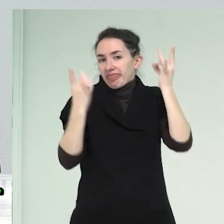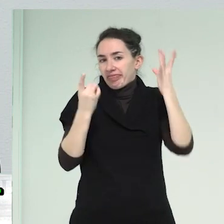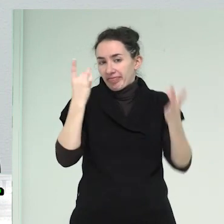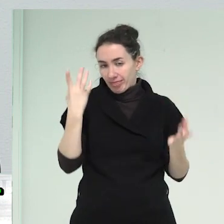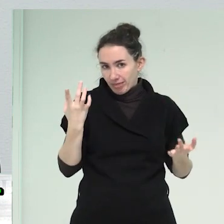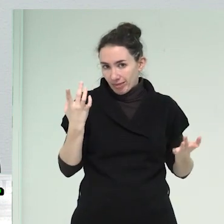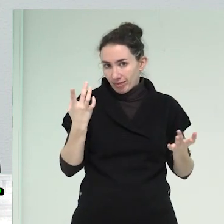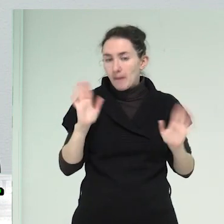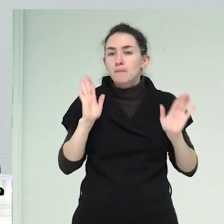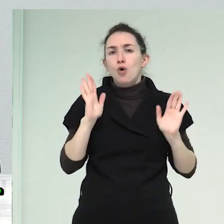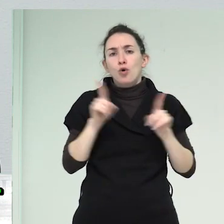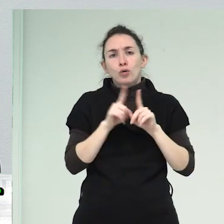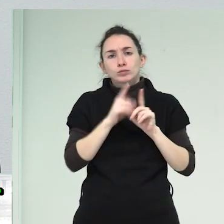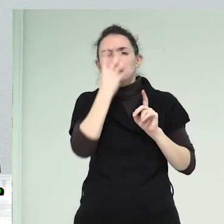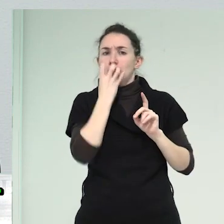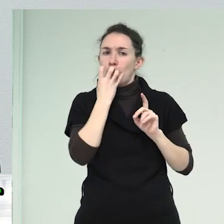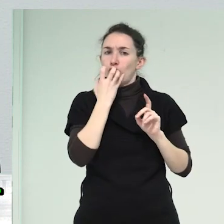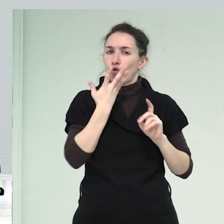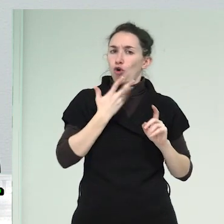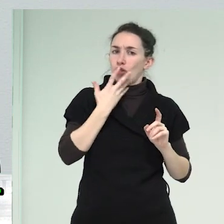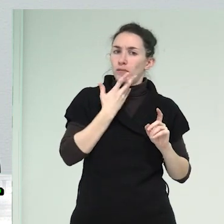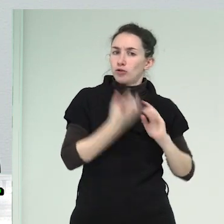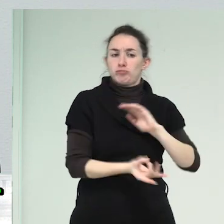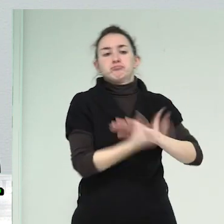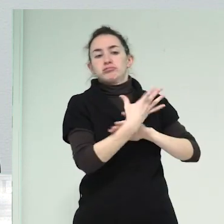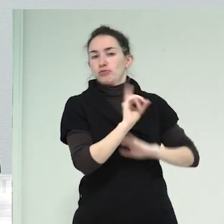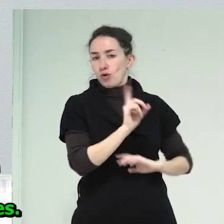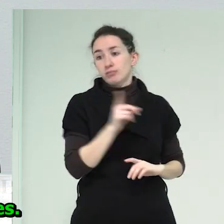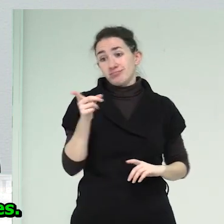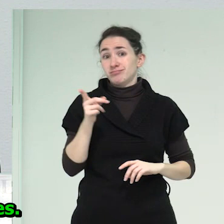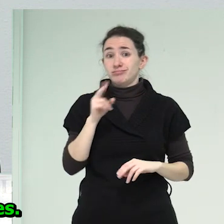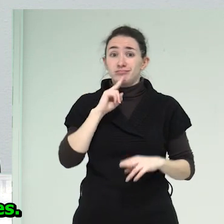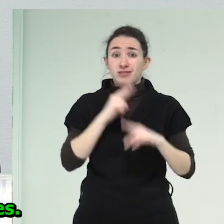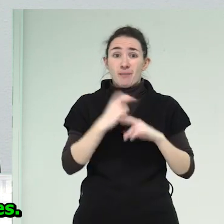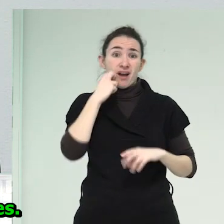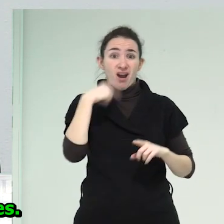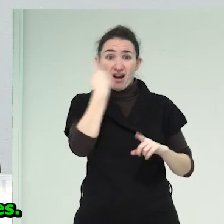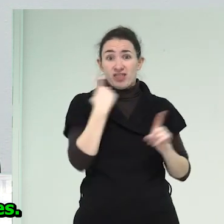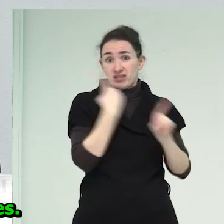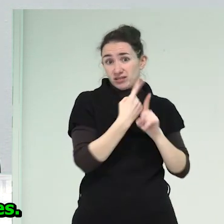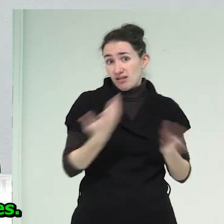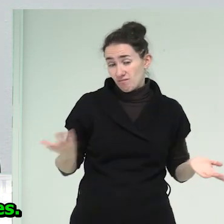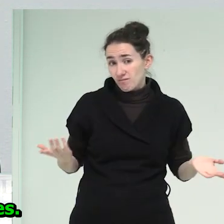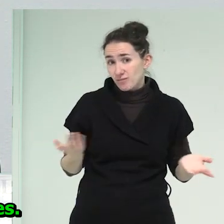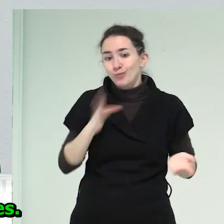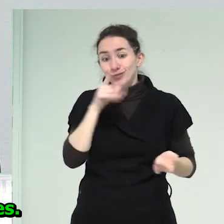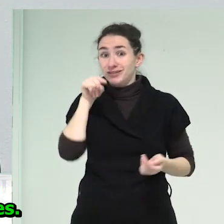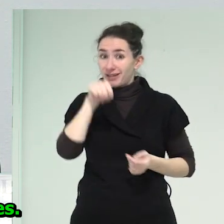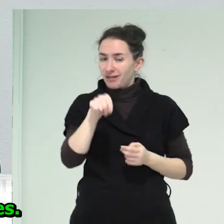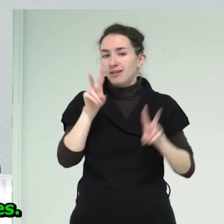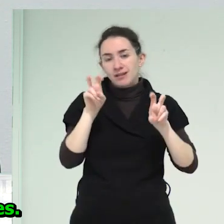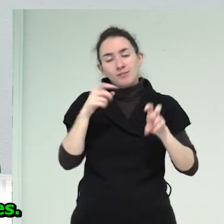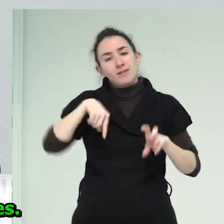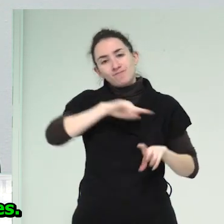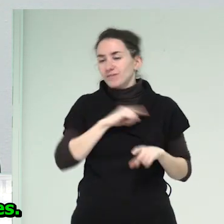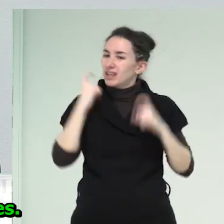no producimos conocimiento. Y esa es una forma de racismo. Y eso es lo que tratamos de también